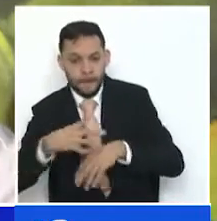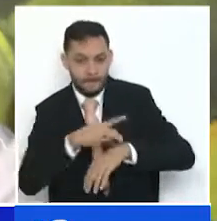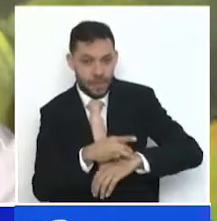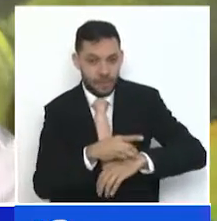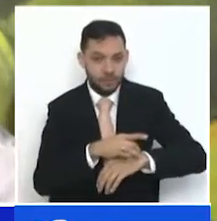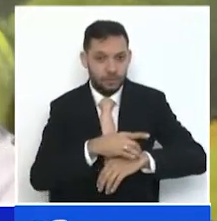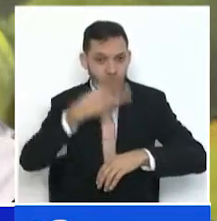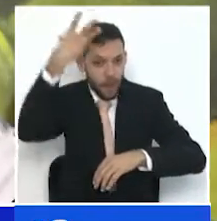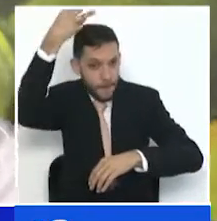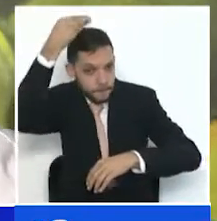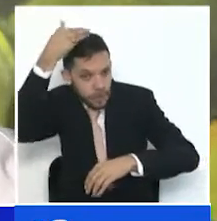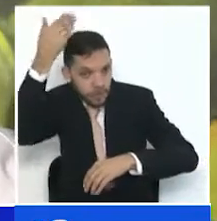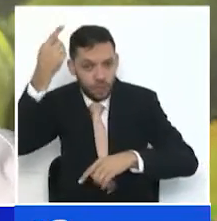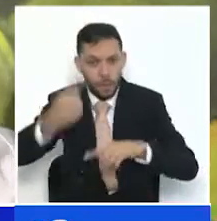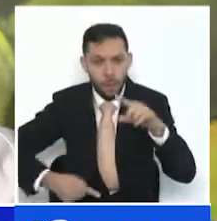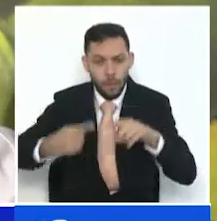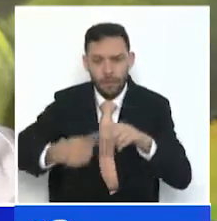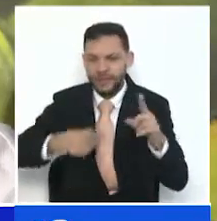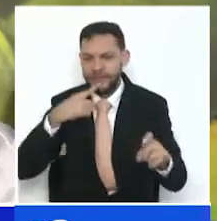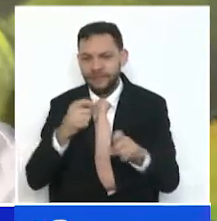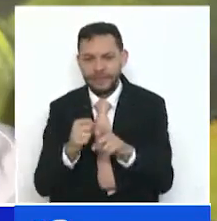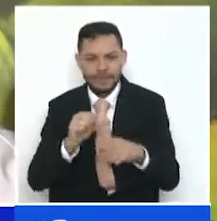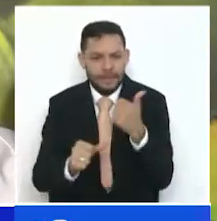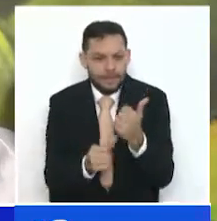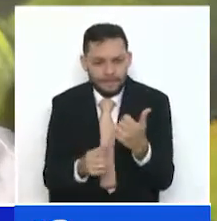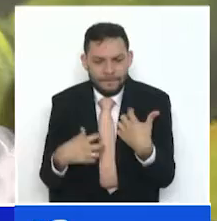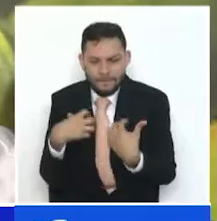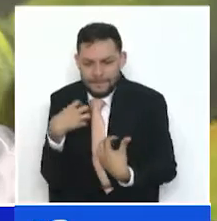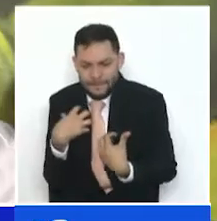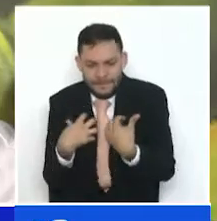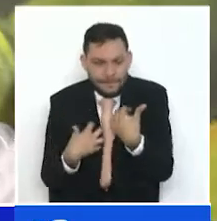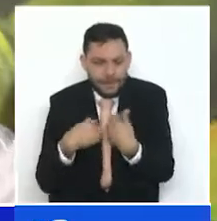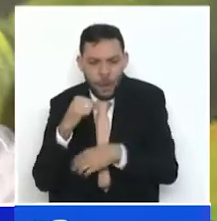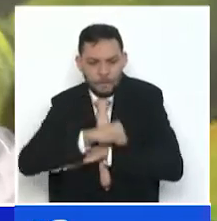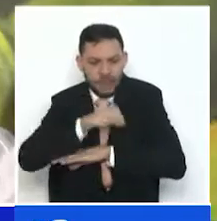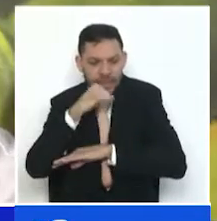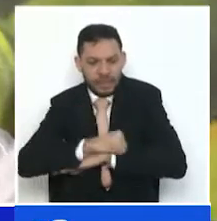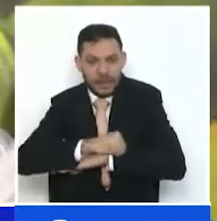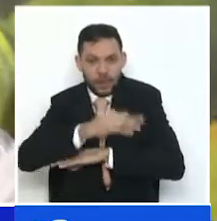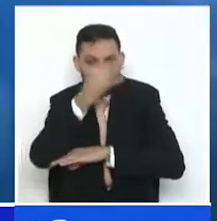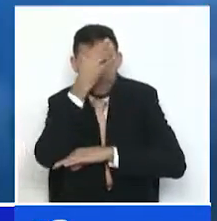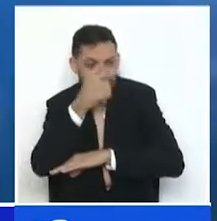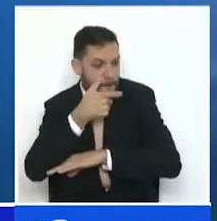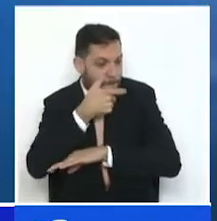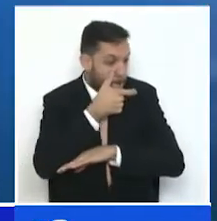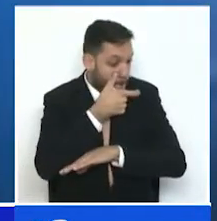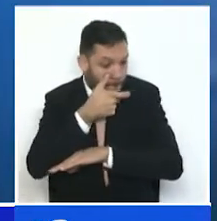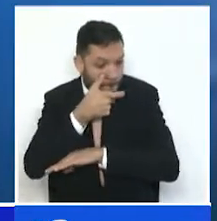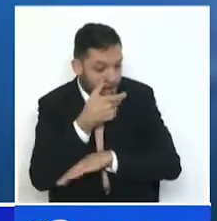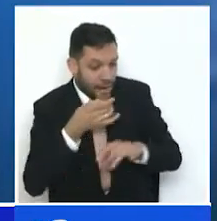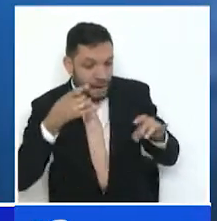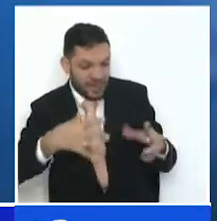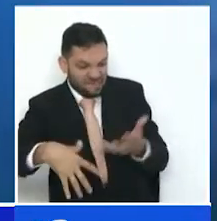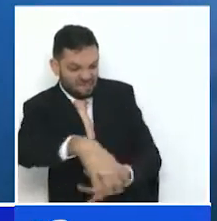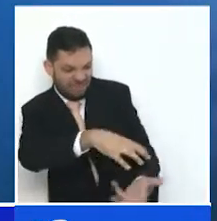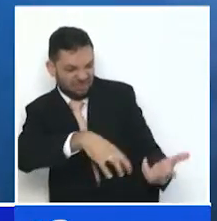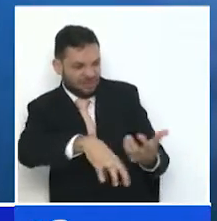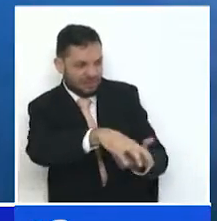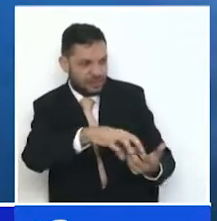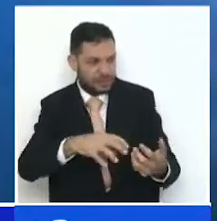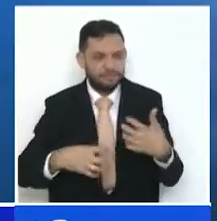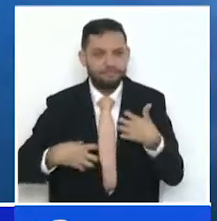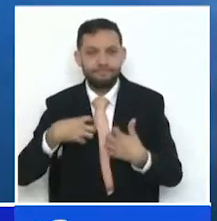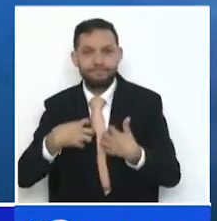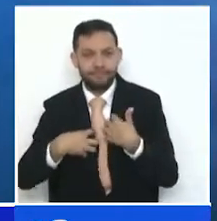ni el personal asistencial. Con mucho temor vivieron desde las ventanas del hospital este tipo de enfrentamientos. Las autoridades de salud solicitaron